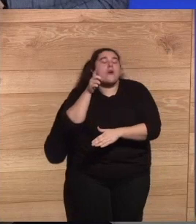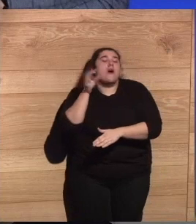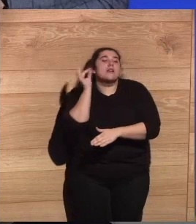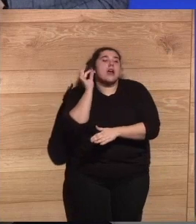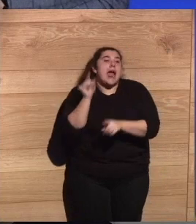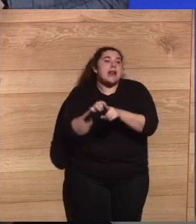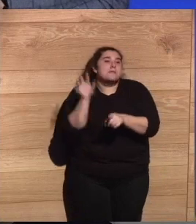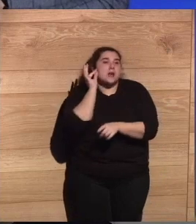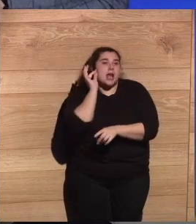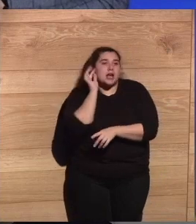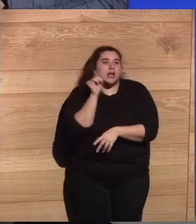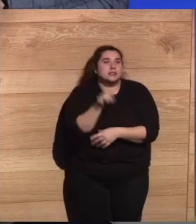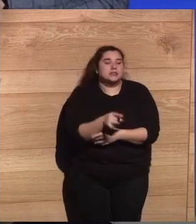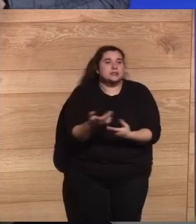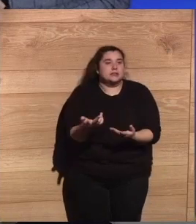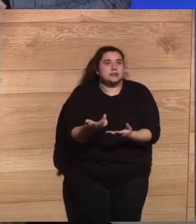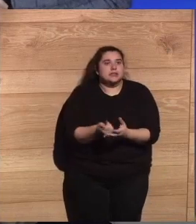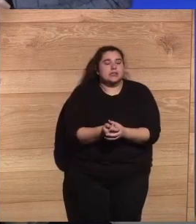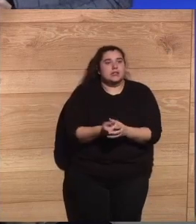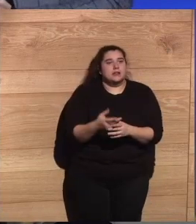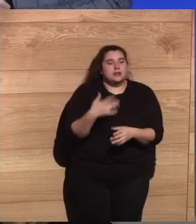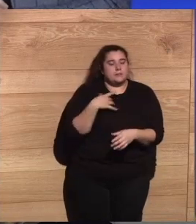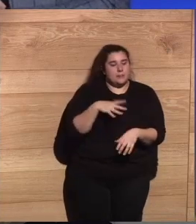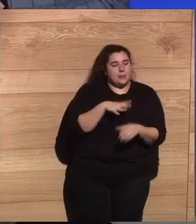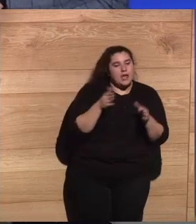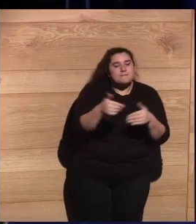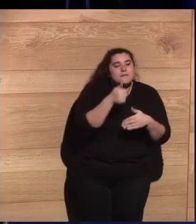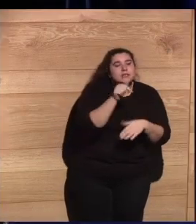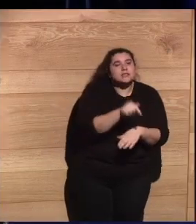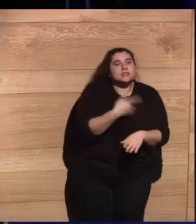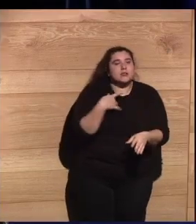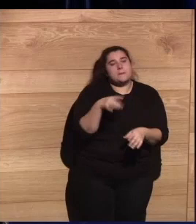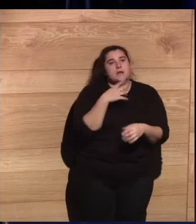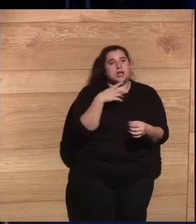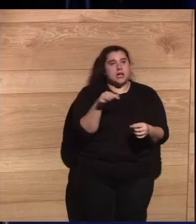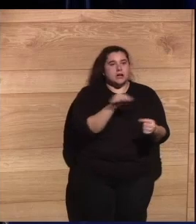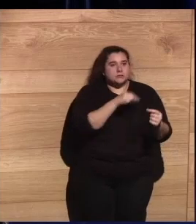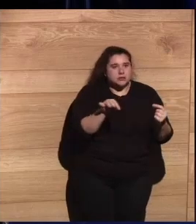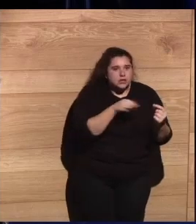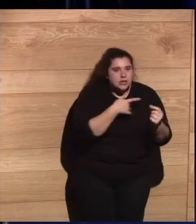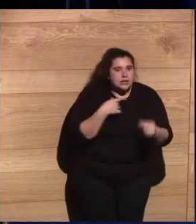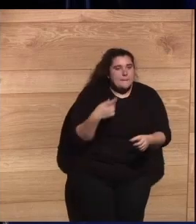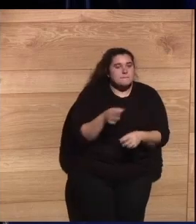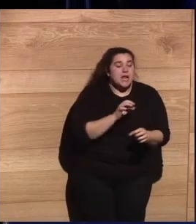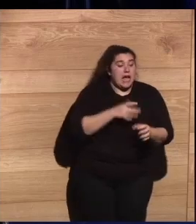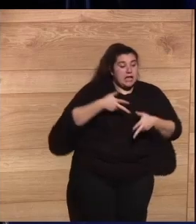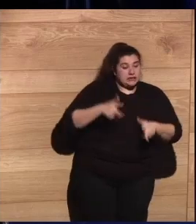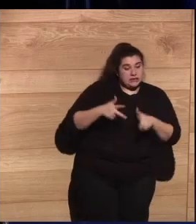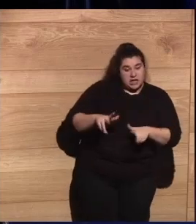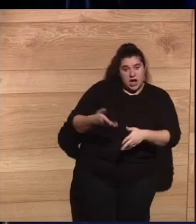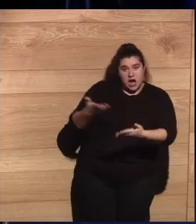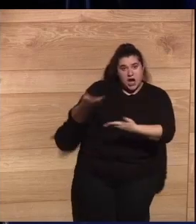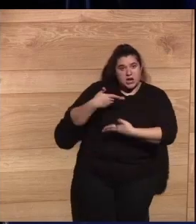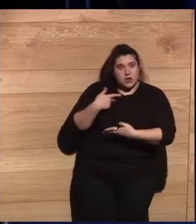el piano donde Falla iba a tocar, a estudiar a veces, con las veladas que tenían con Zuloaga, las sillas que le regaló